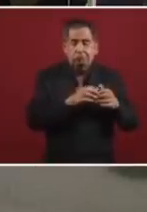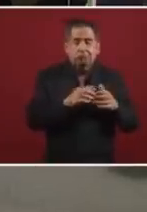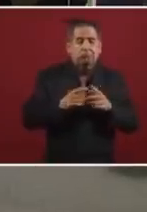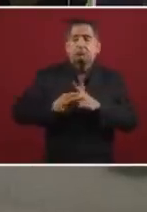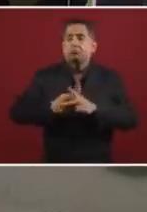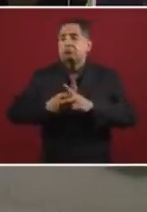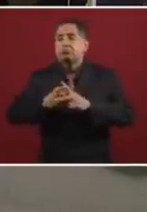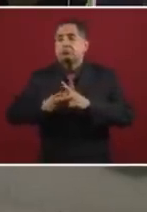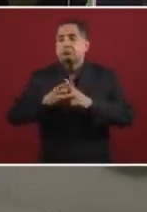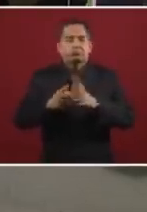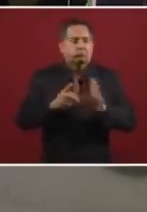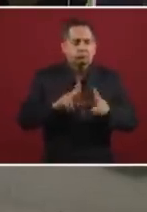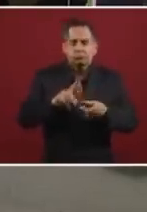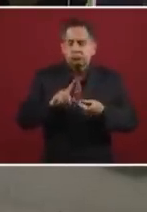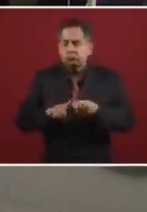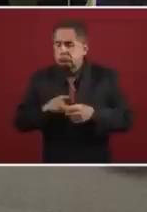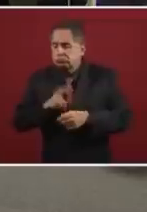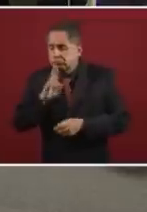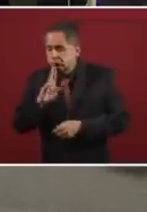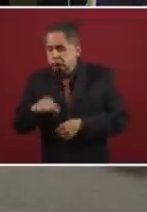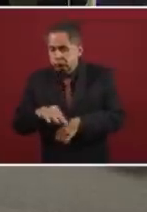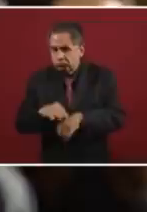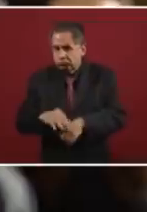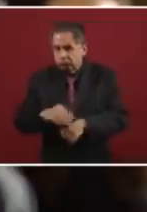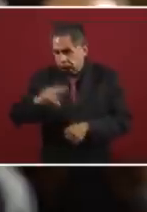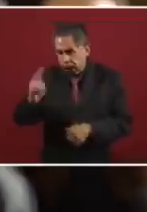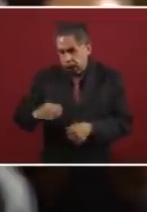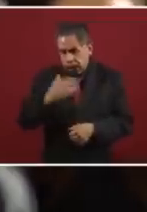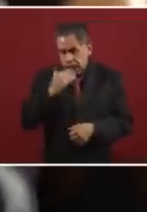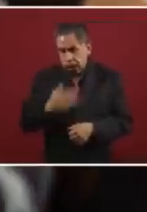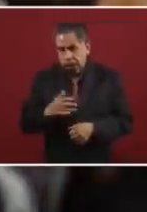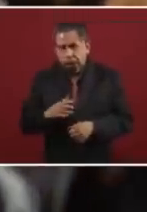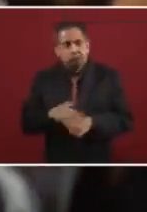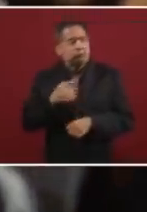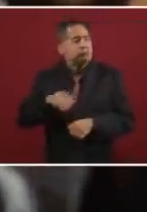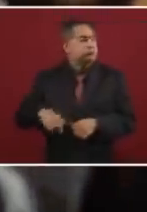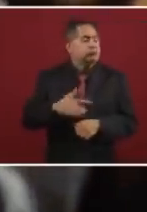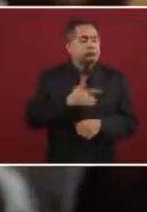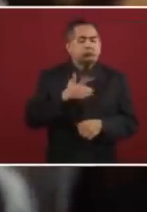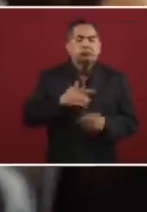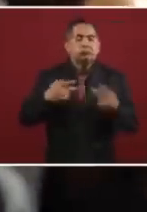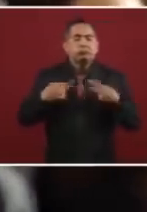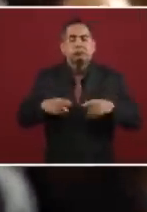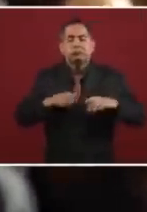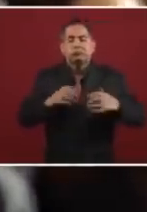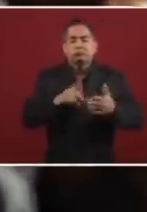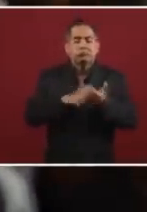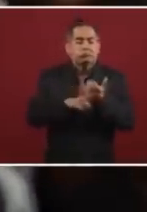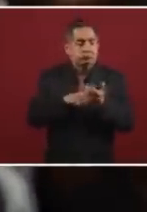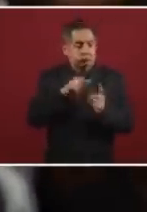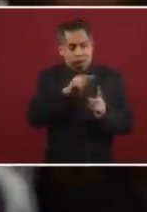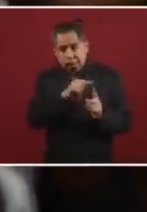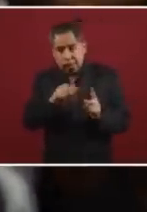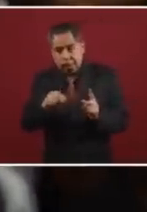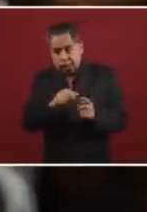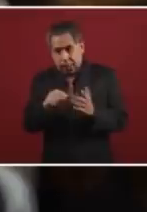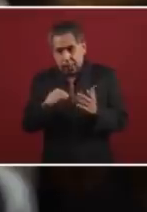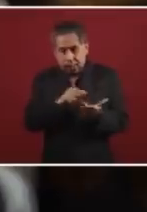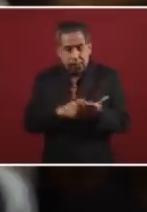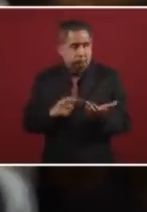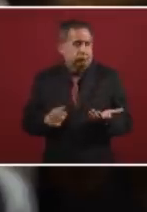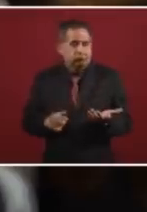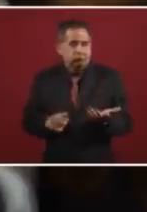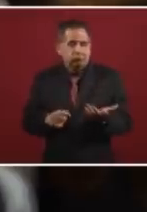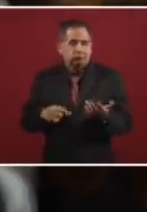por encima de los resultados concretos porque la sensación general de las personas que viven en esos lugares no